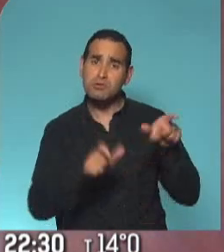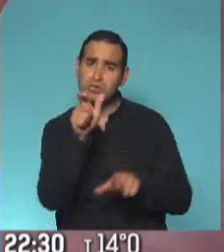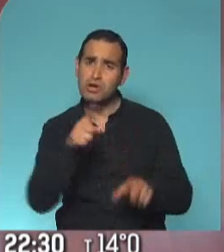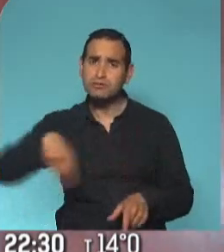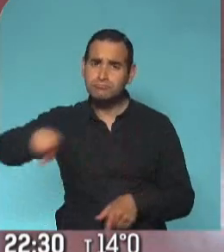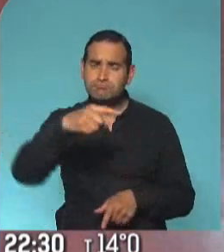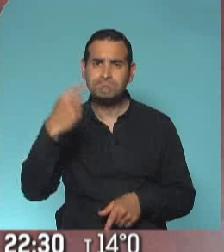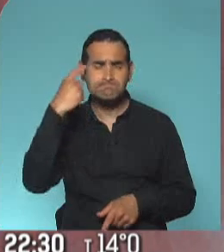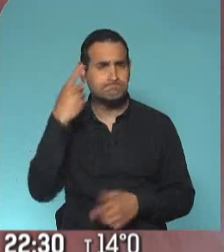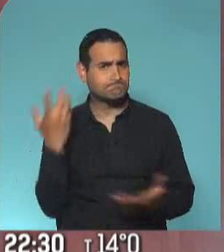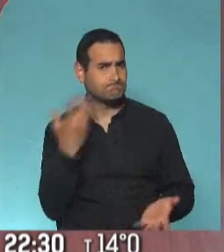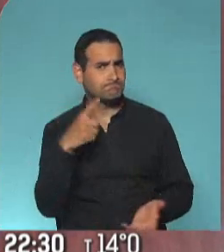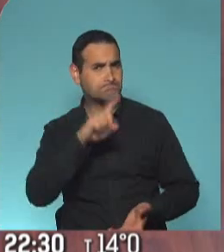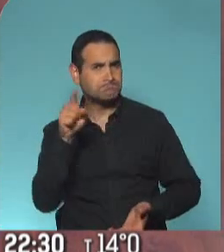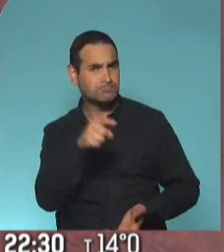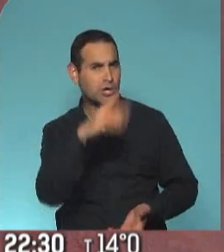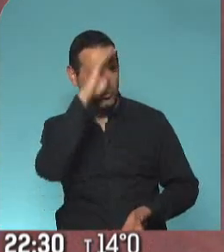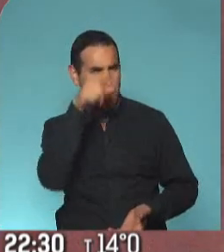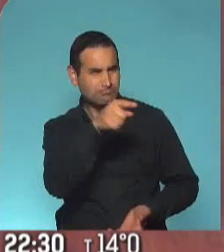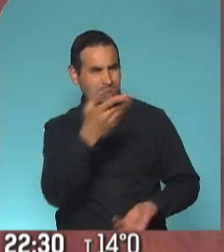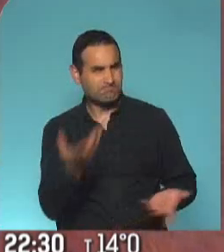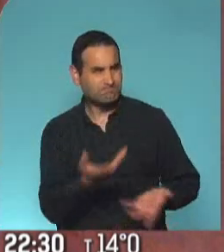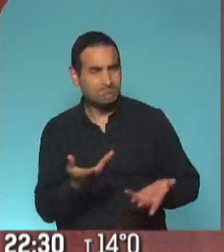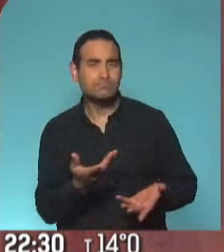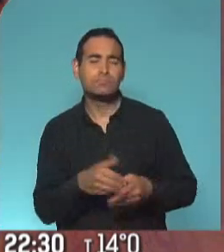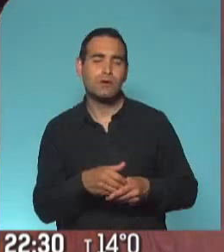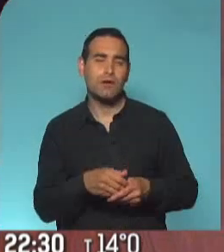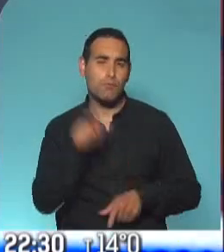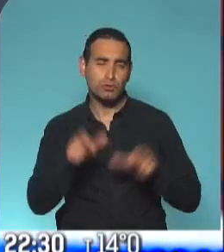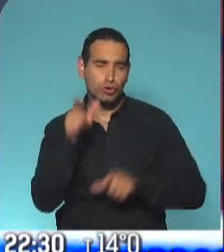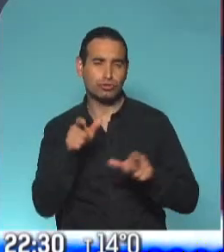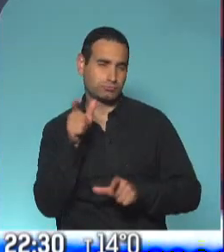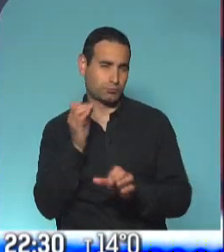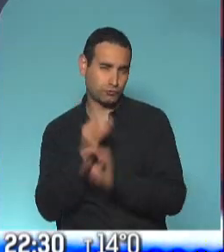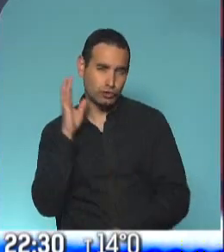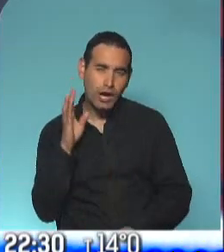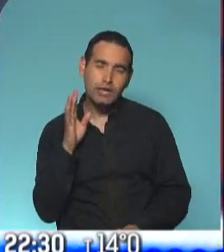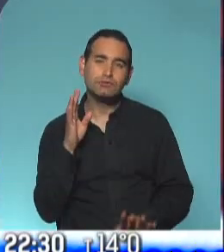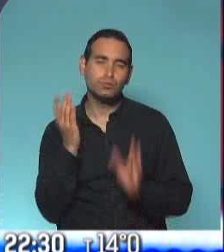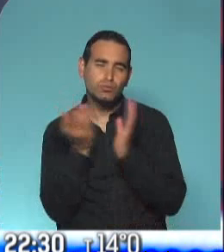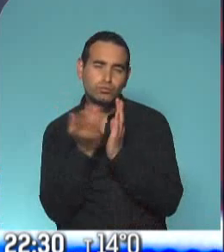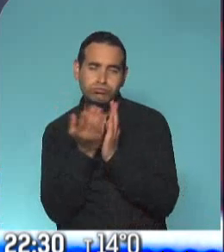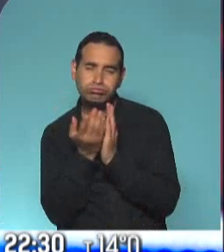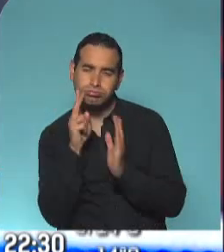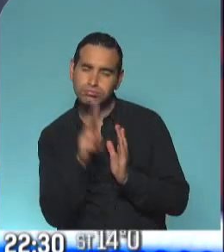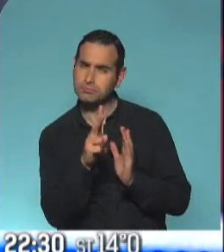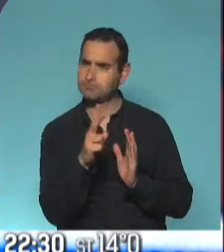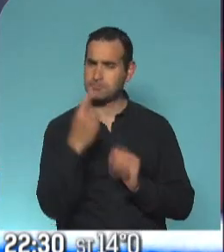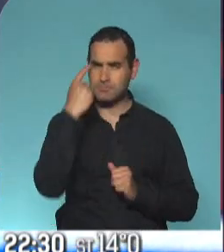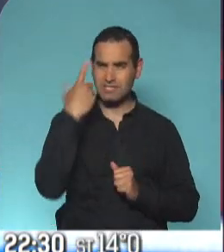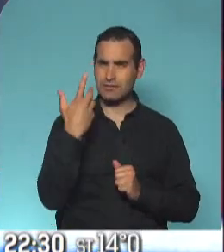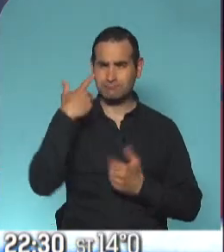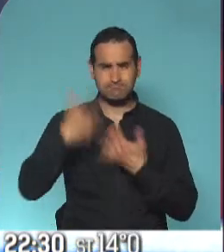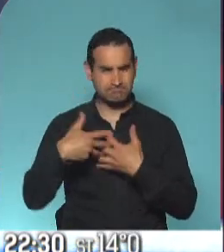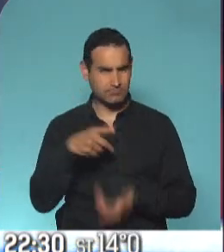exactamente, es una gran pregunta porque los analistas de los Estados Unidos incluso se cuestionan si Trump